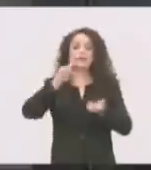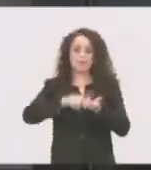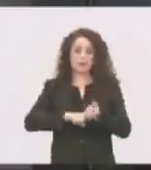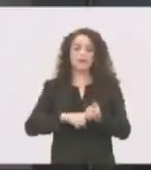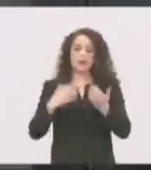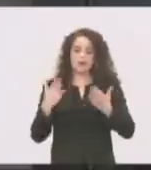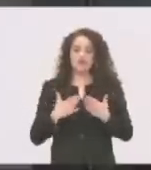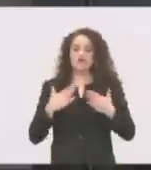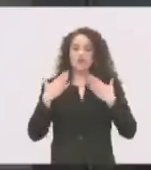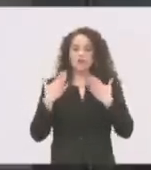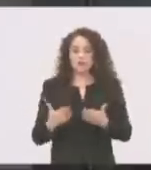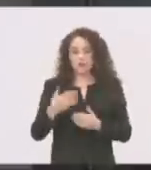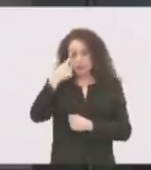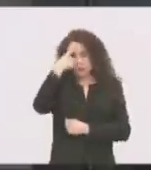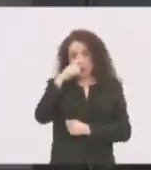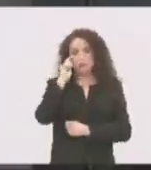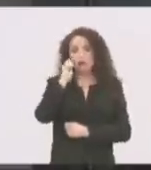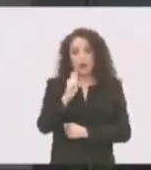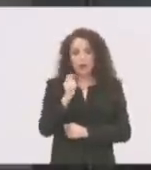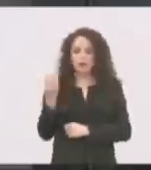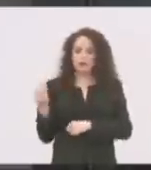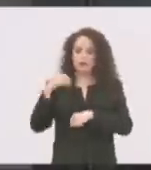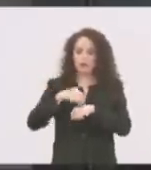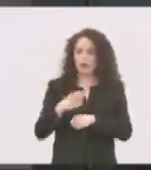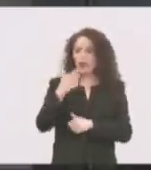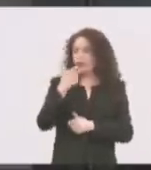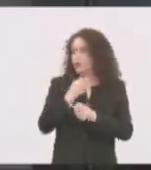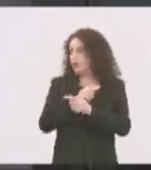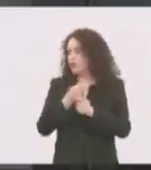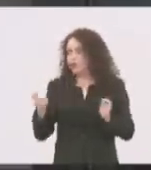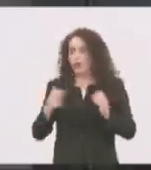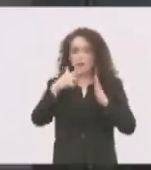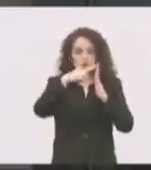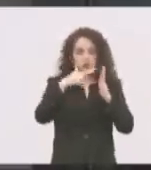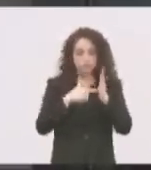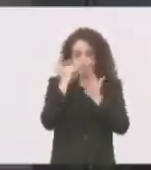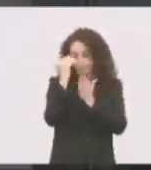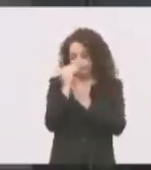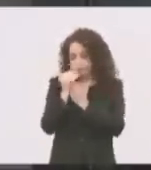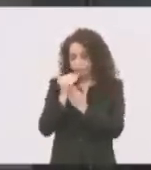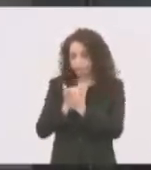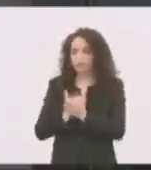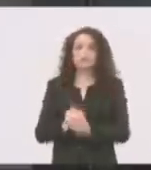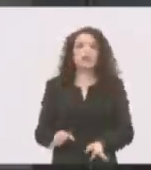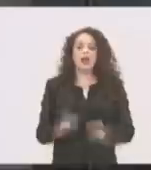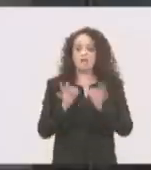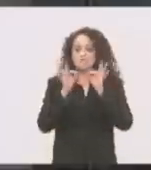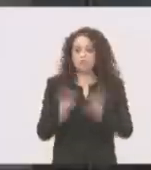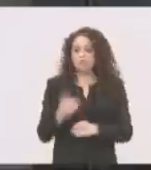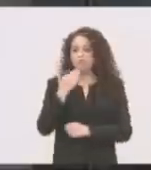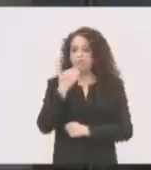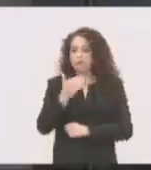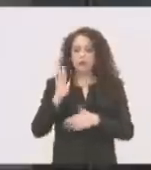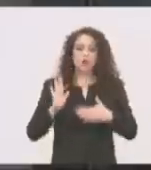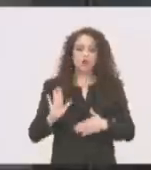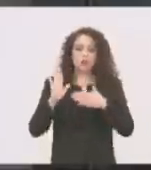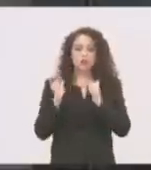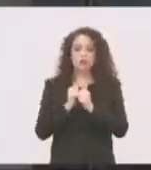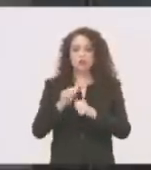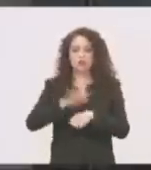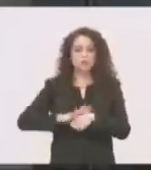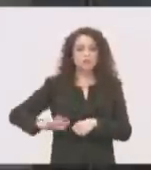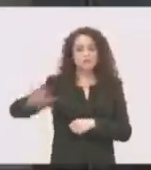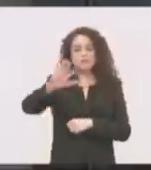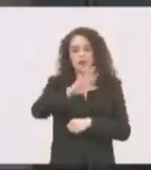reglas que siga para emitir y colocar dinero entre el público cumplirán con eficacia sus compromisos con la sociedad